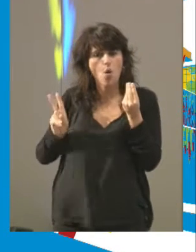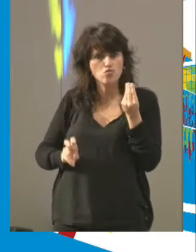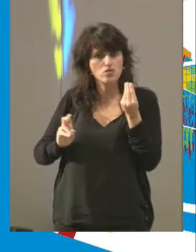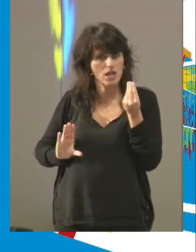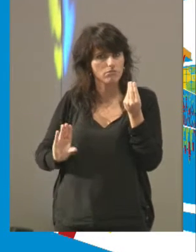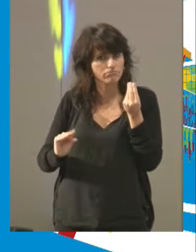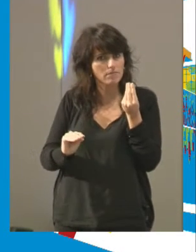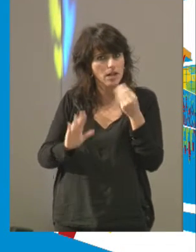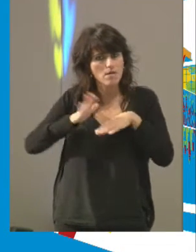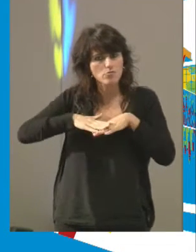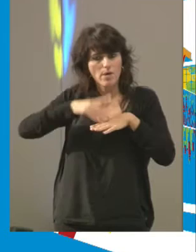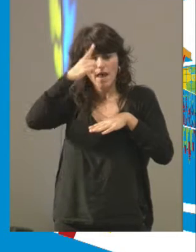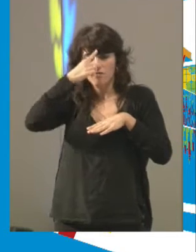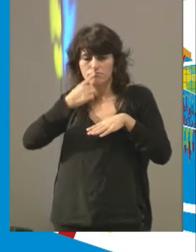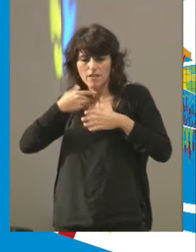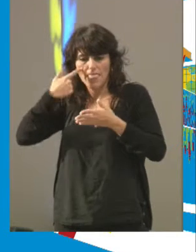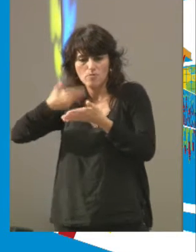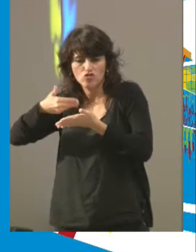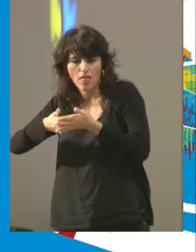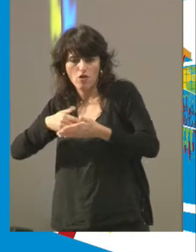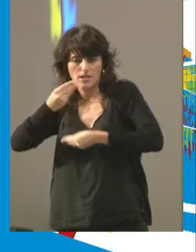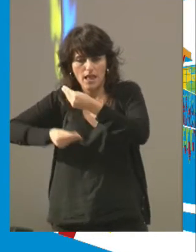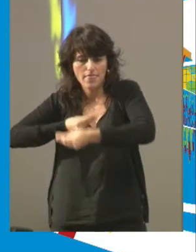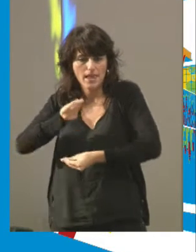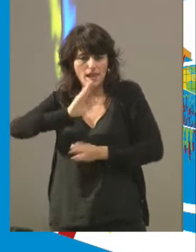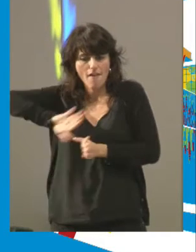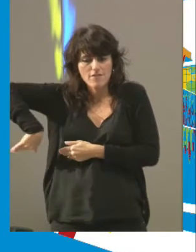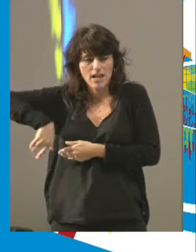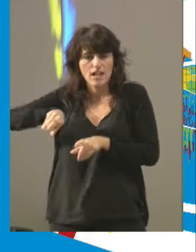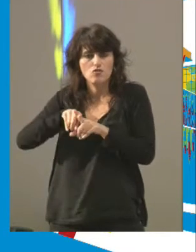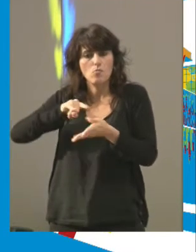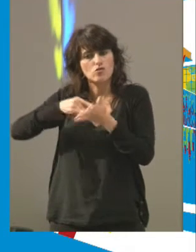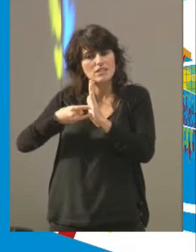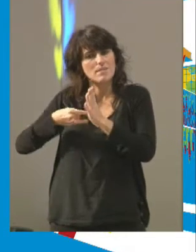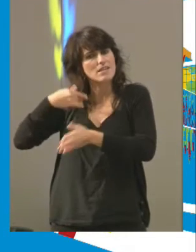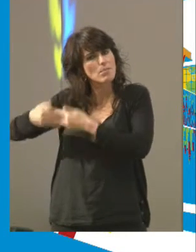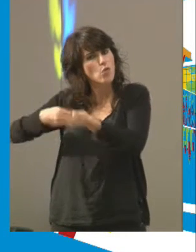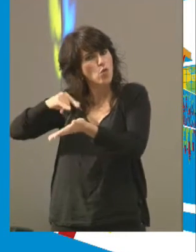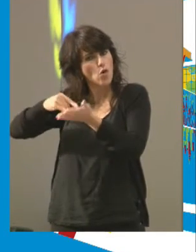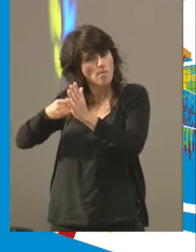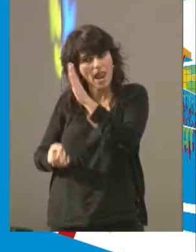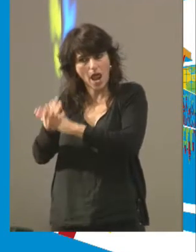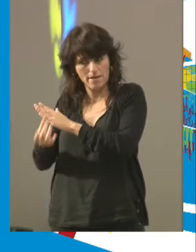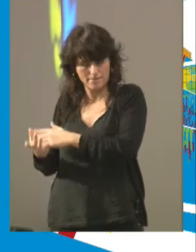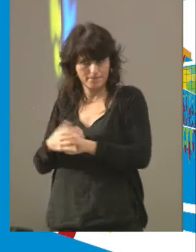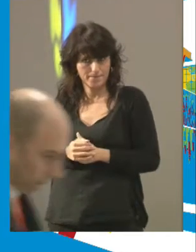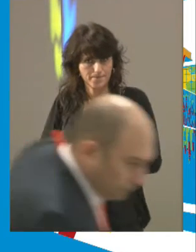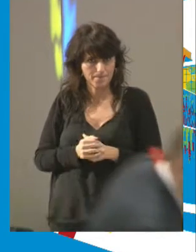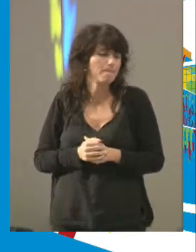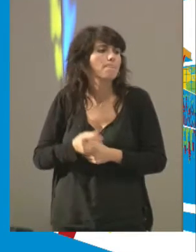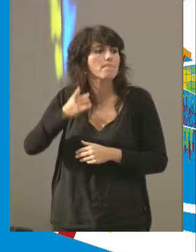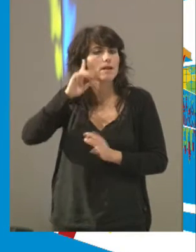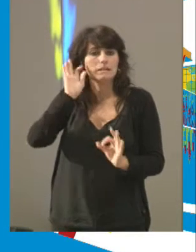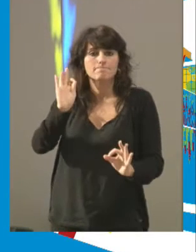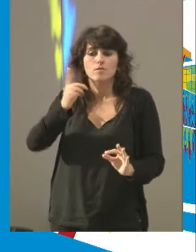para tener prototipos, para tener demostradores, para tener al final hasta sistemas en producción real. Y claro,